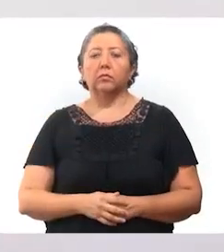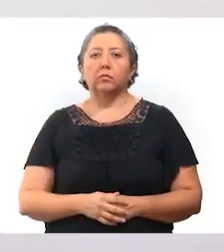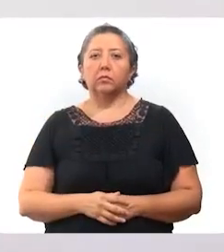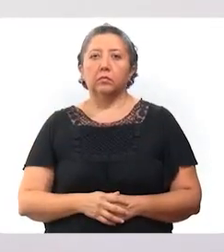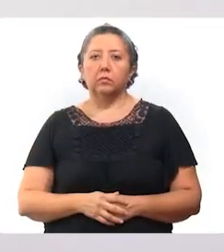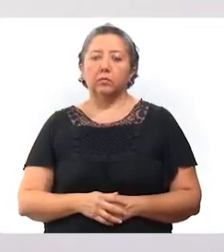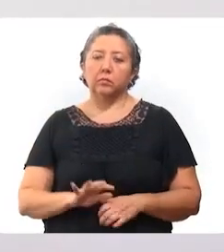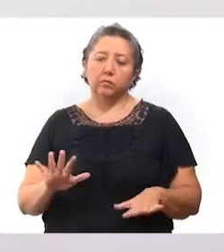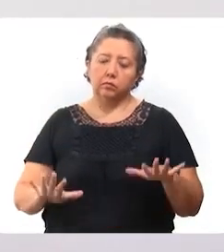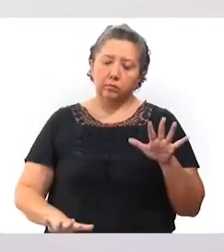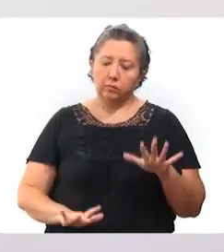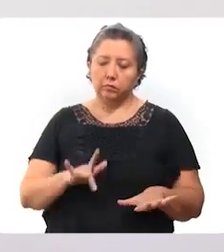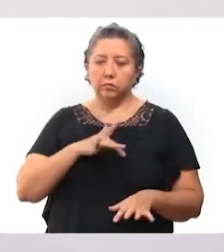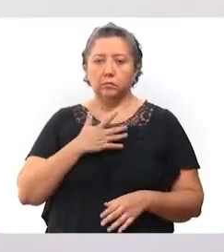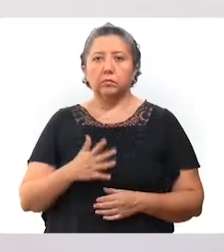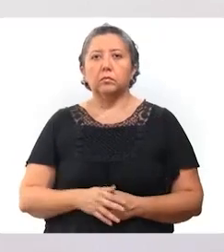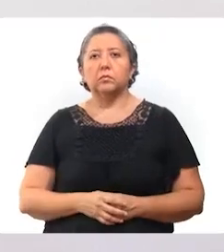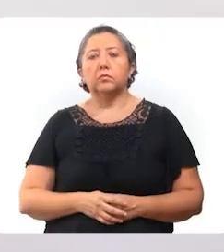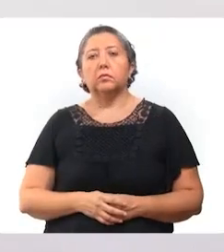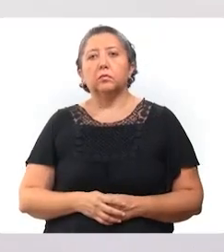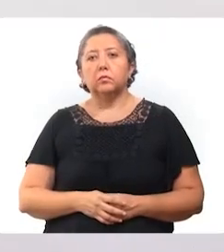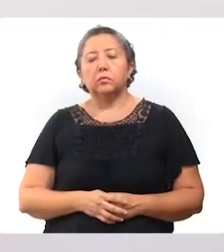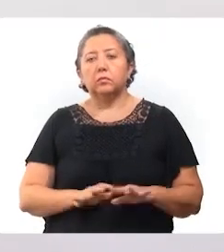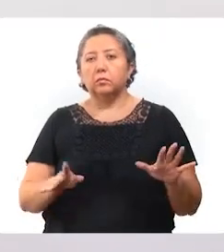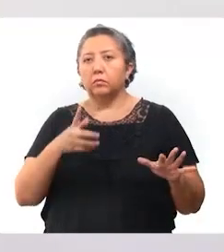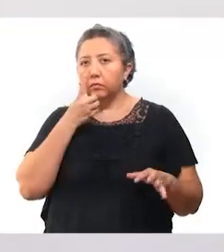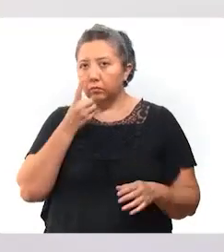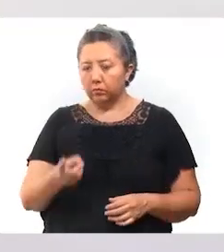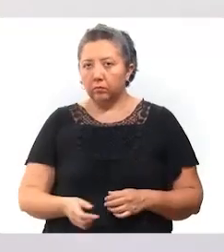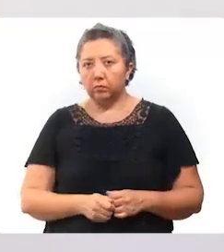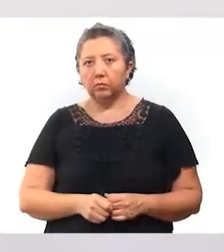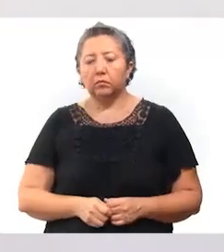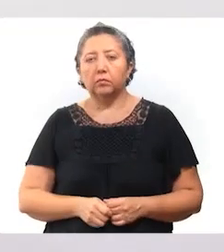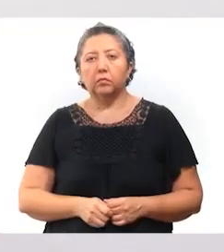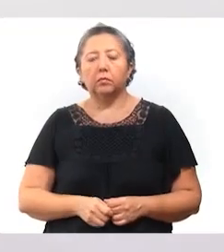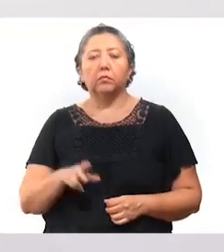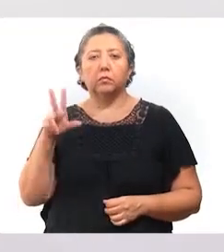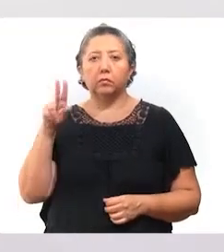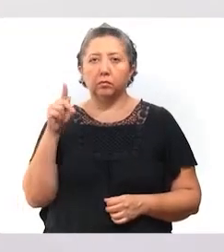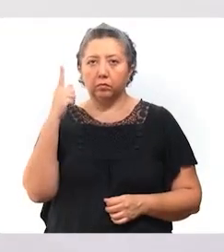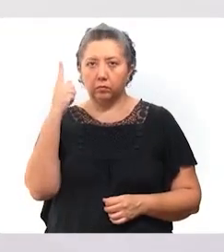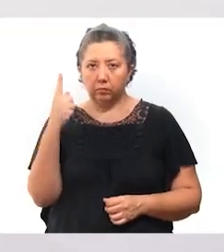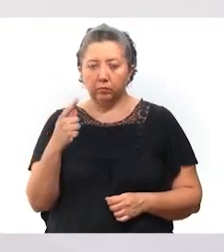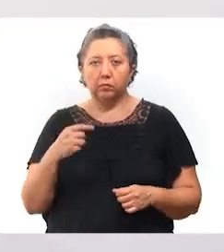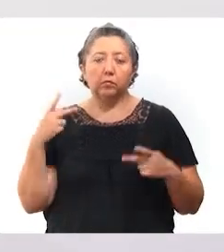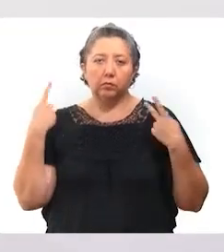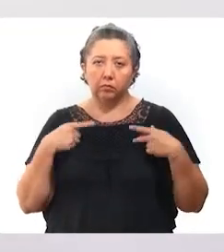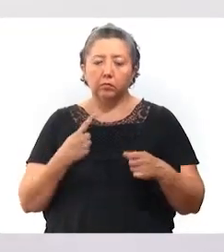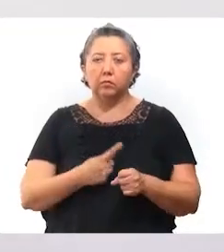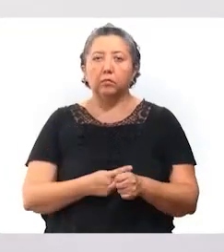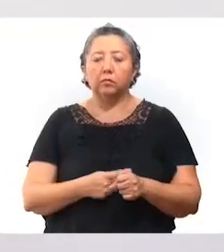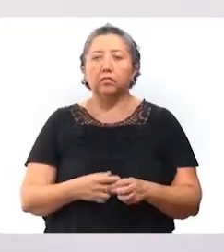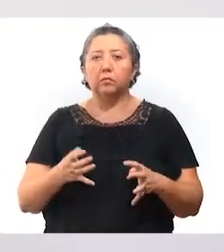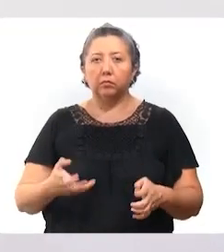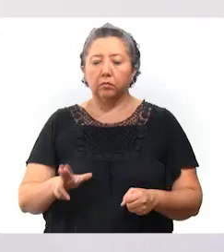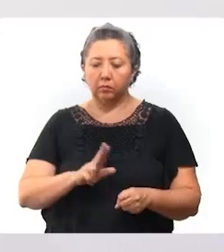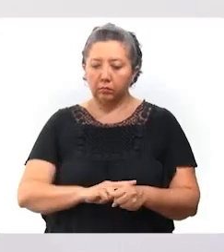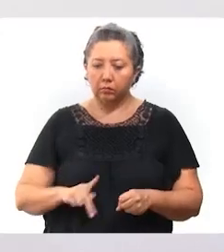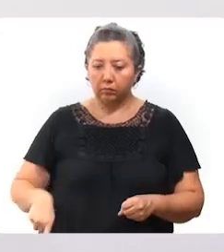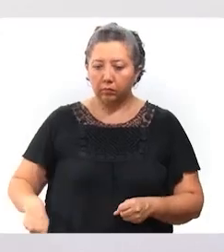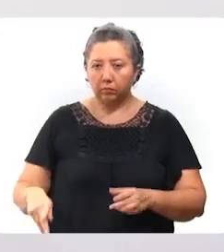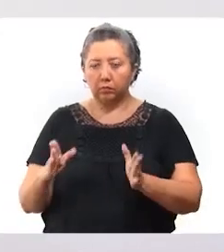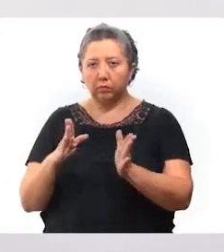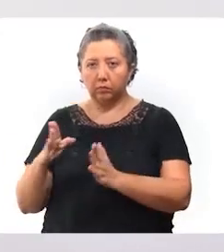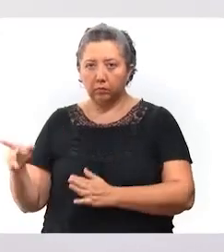de Yucatán. Presentan síntomas leves. Como ya se mencionó, 81 de los casos positivos están en